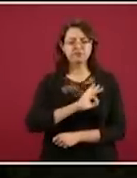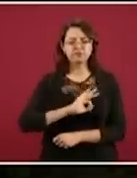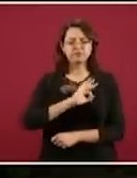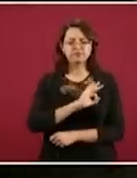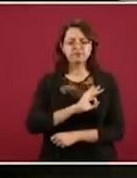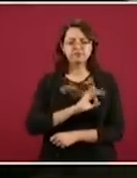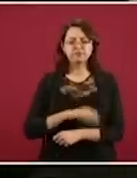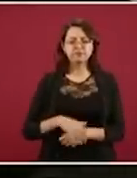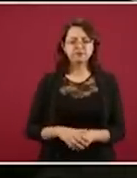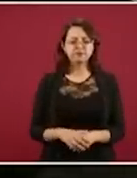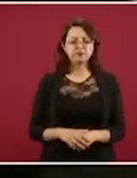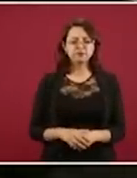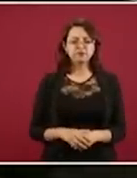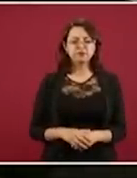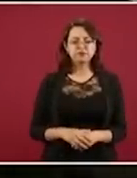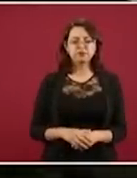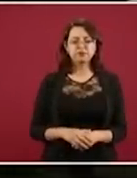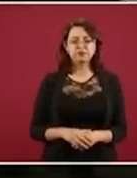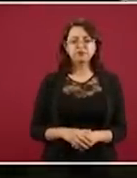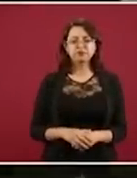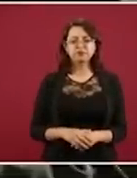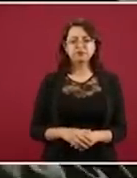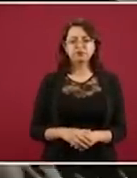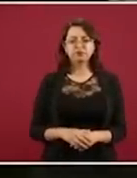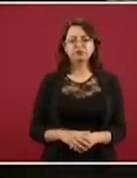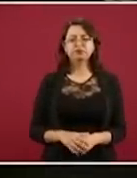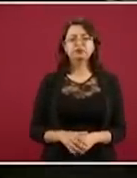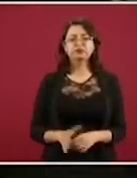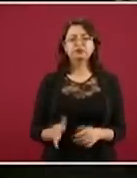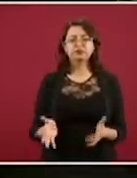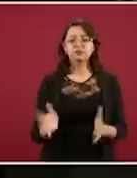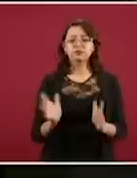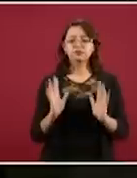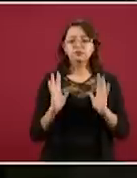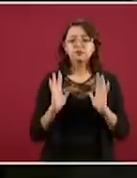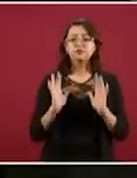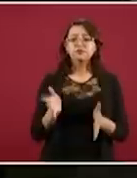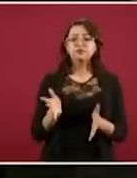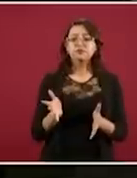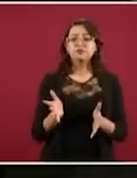y ya se decidió